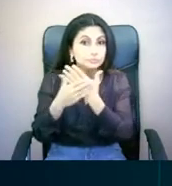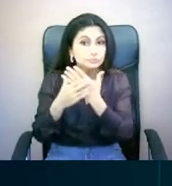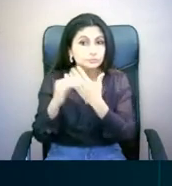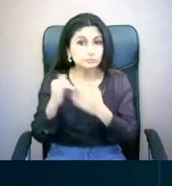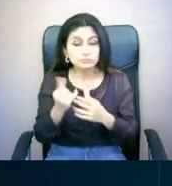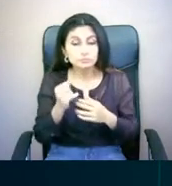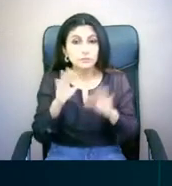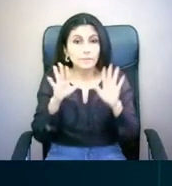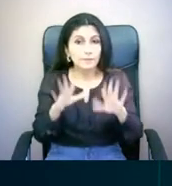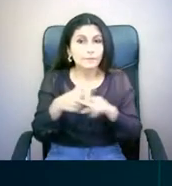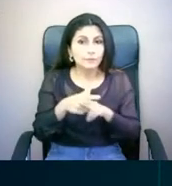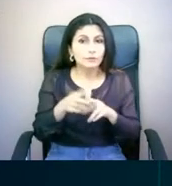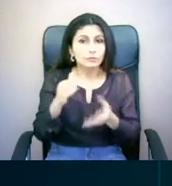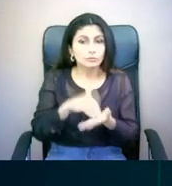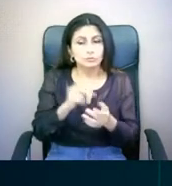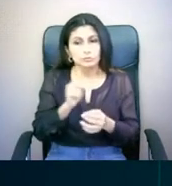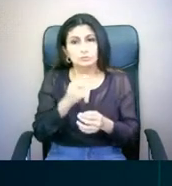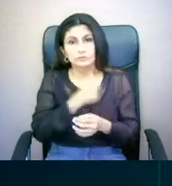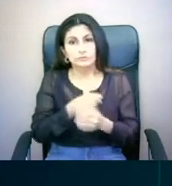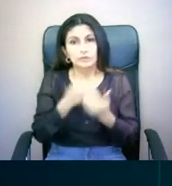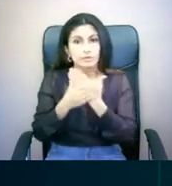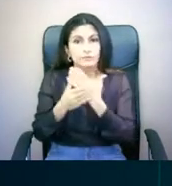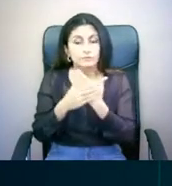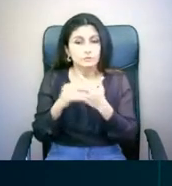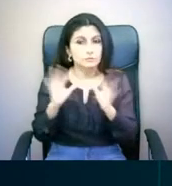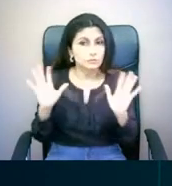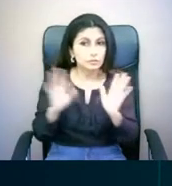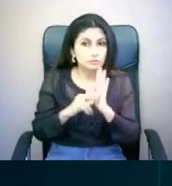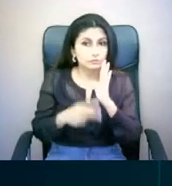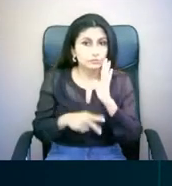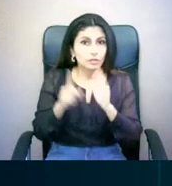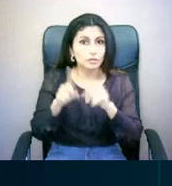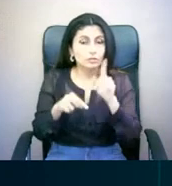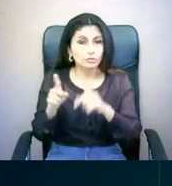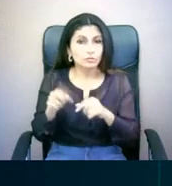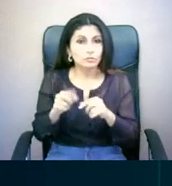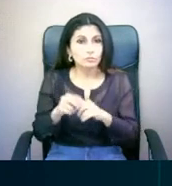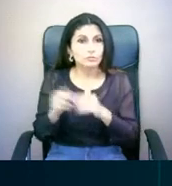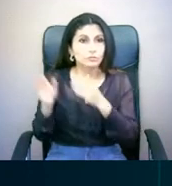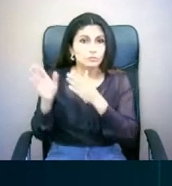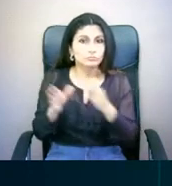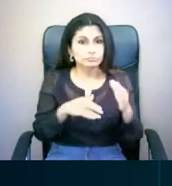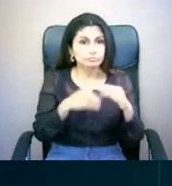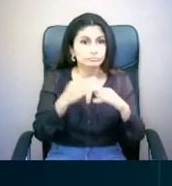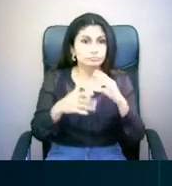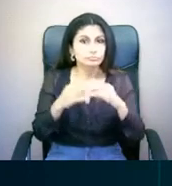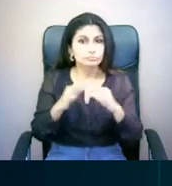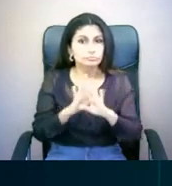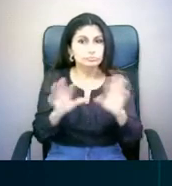más interrupciones. ¿Algún problema de congelamiento de la transición?